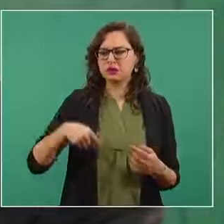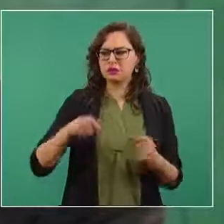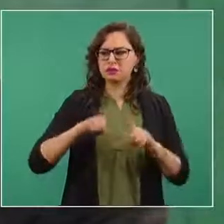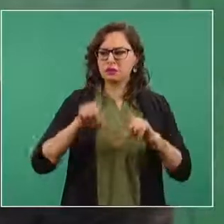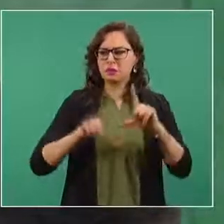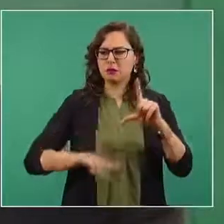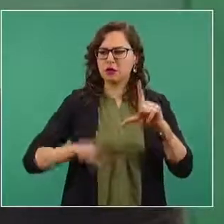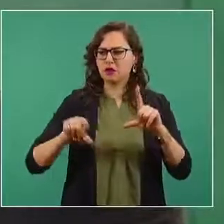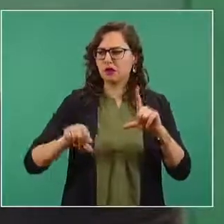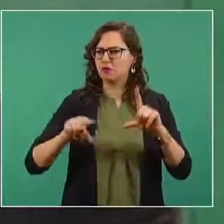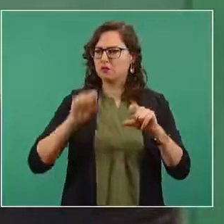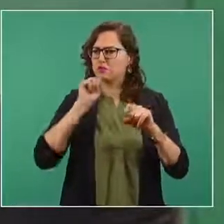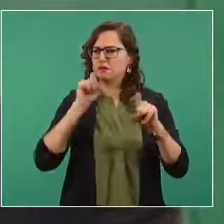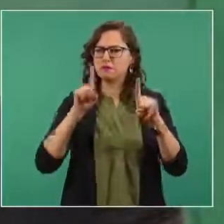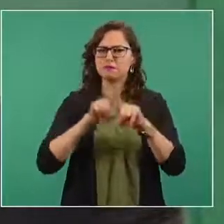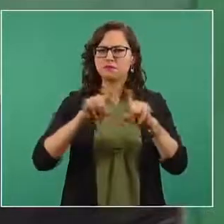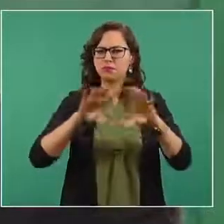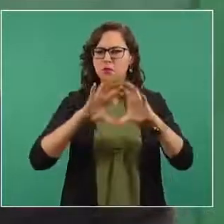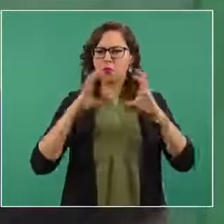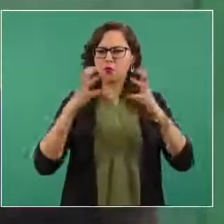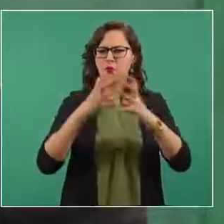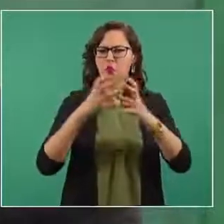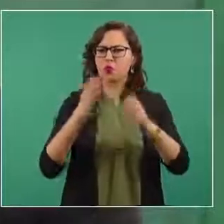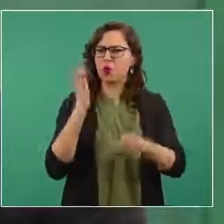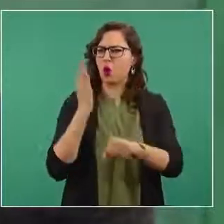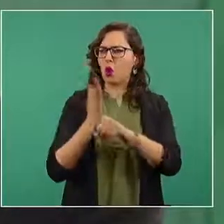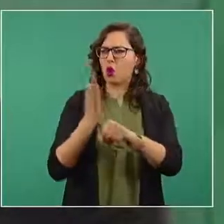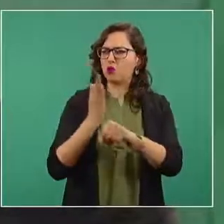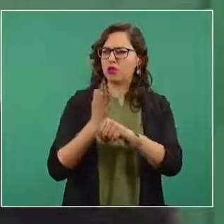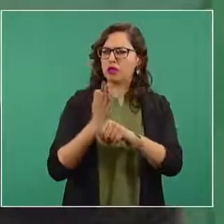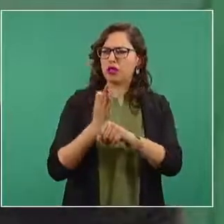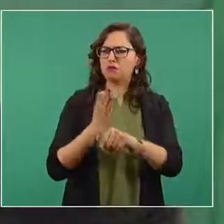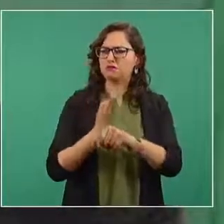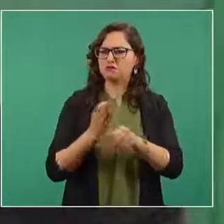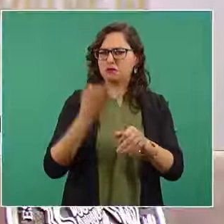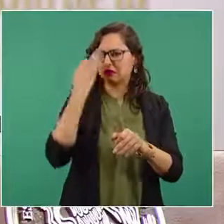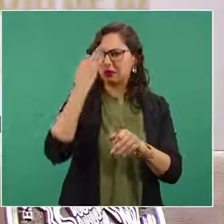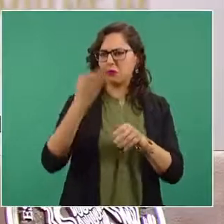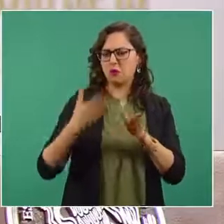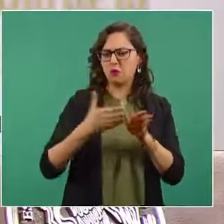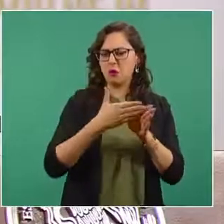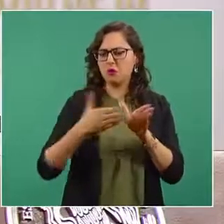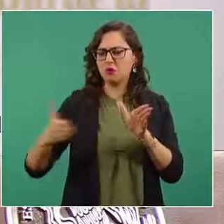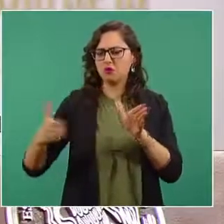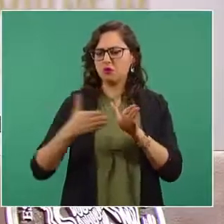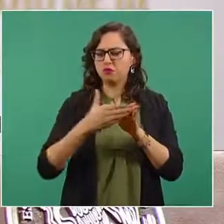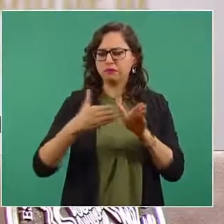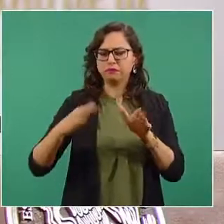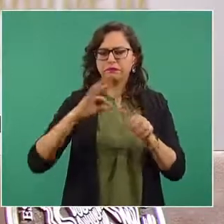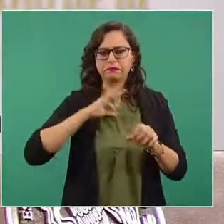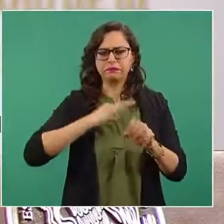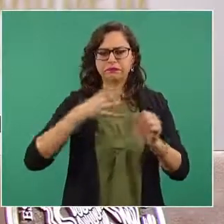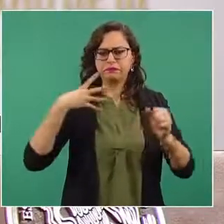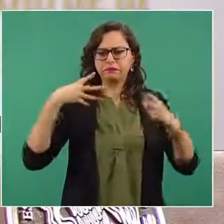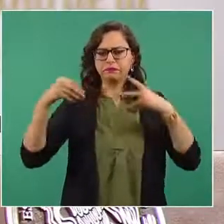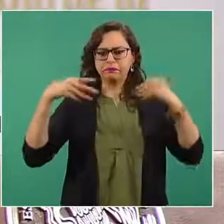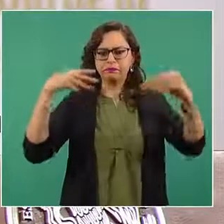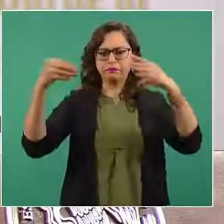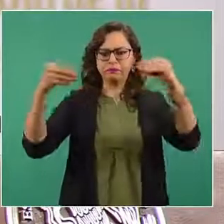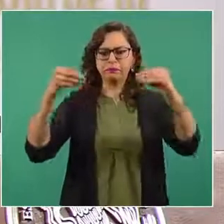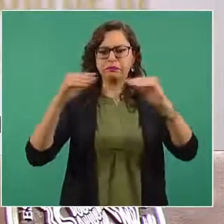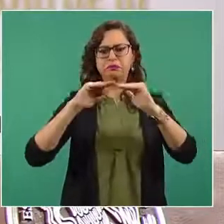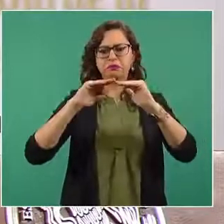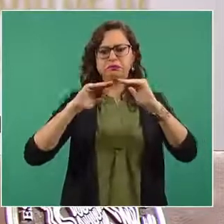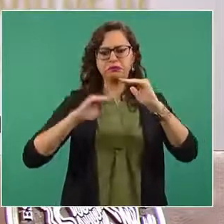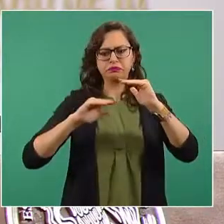en el mundo, a que la pandemia está cediendo, están